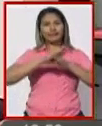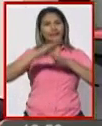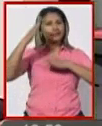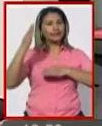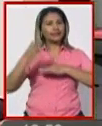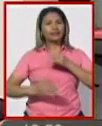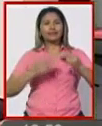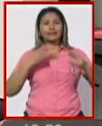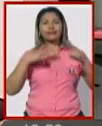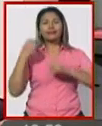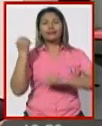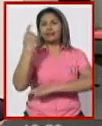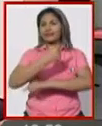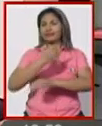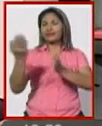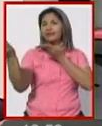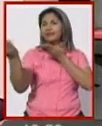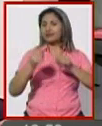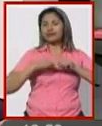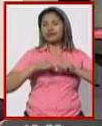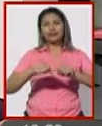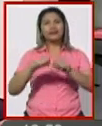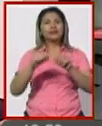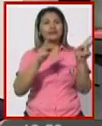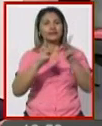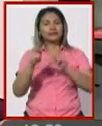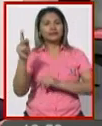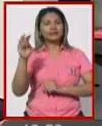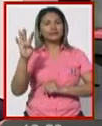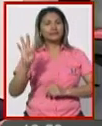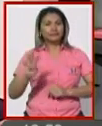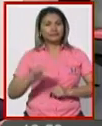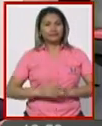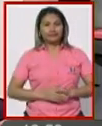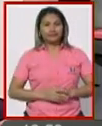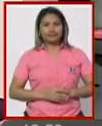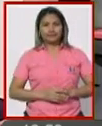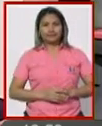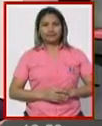bien, hemos llegado al final del noticiero. Lo invitamos a que continúe con la programación de Bolivisión.